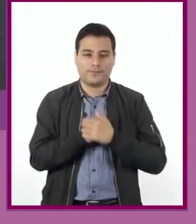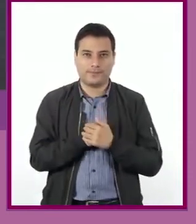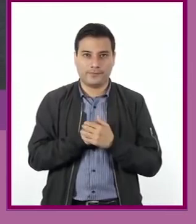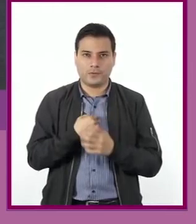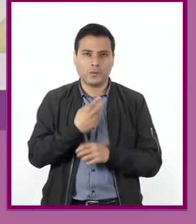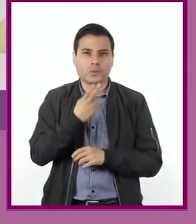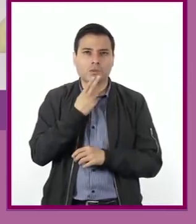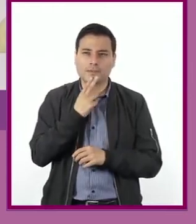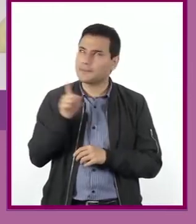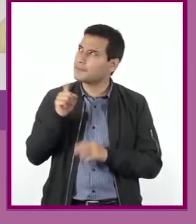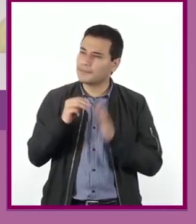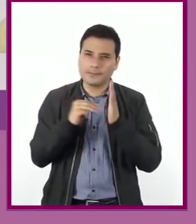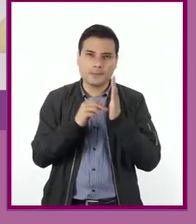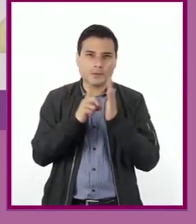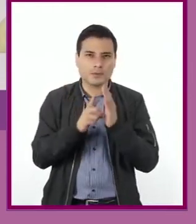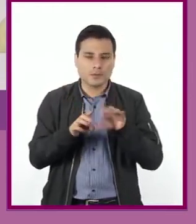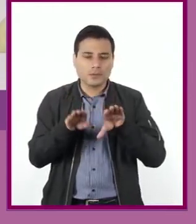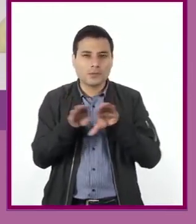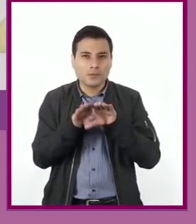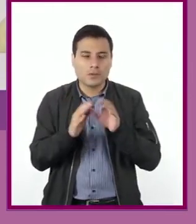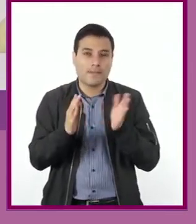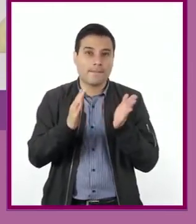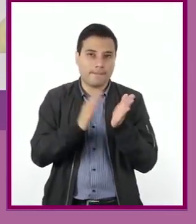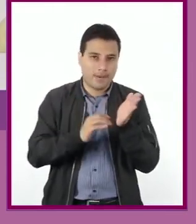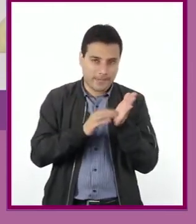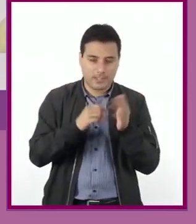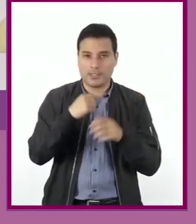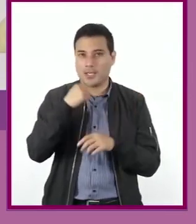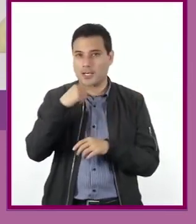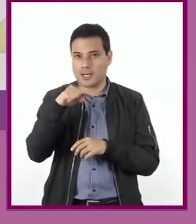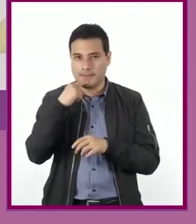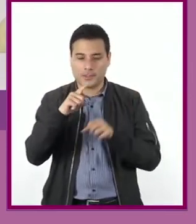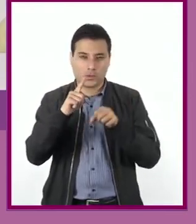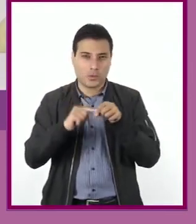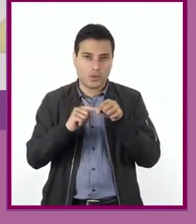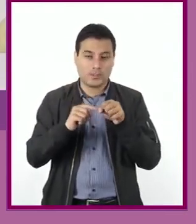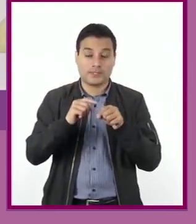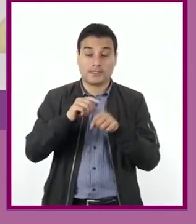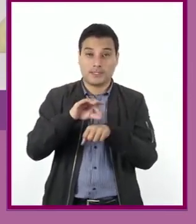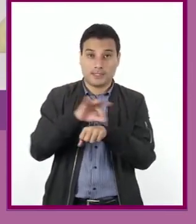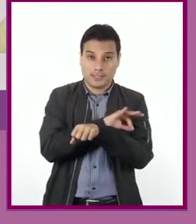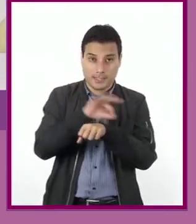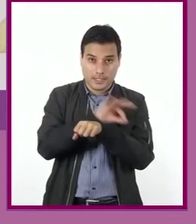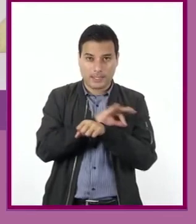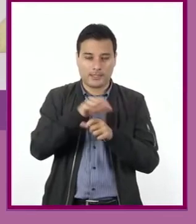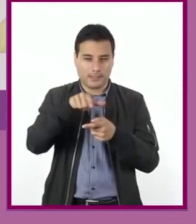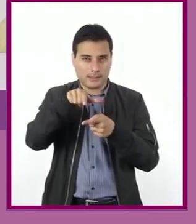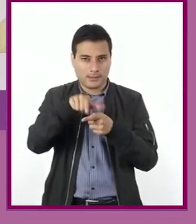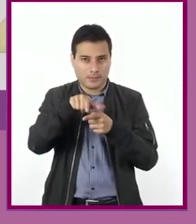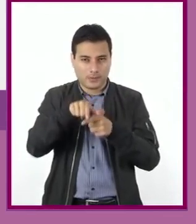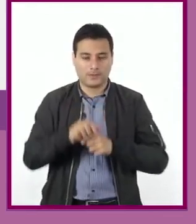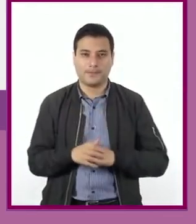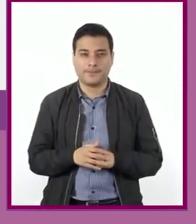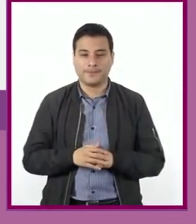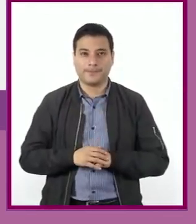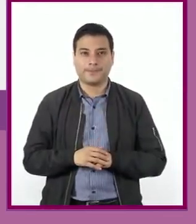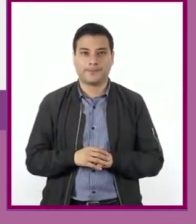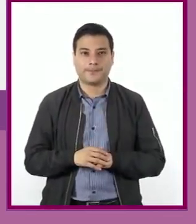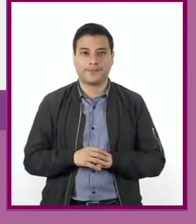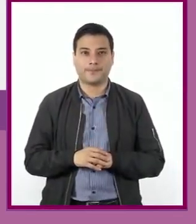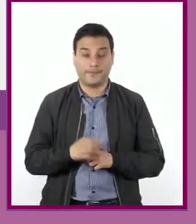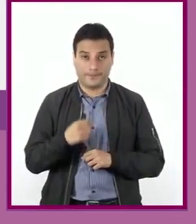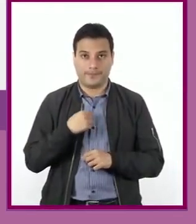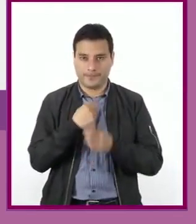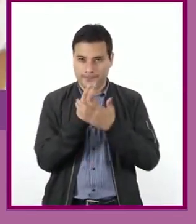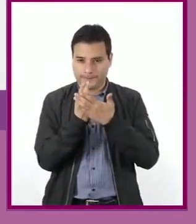el método del polígono se necesita papel, lápices de colores, regla y transportador. Se traza